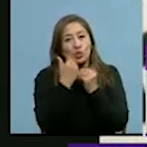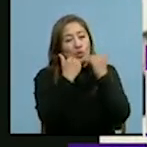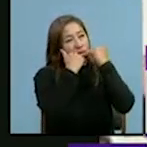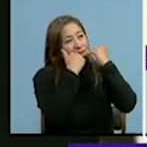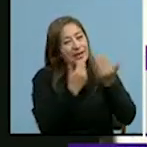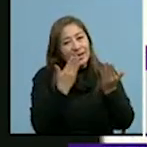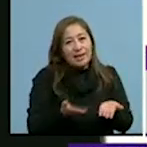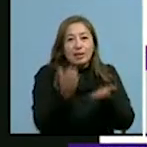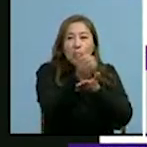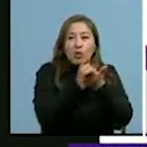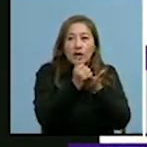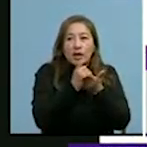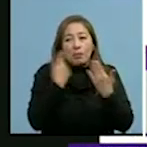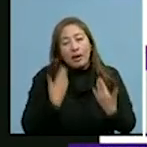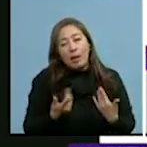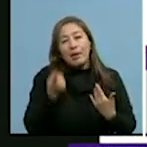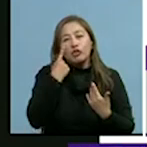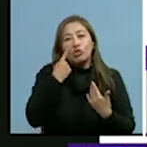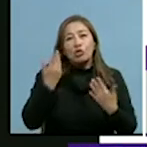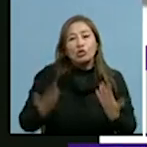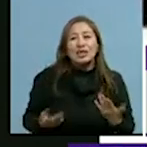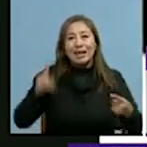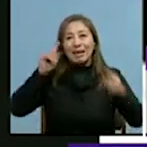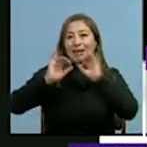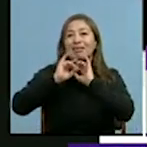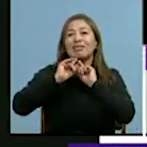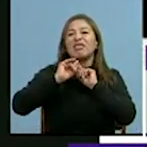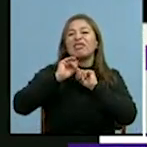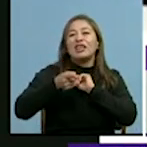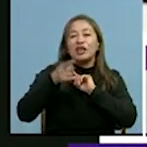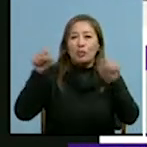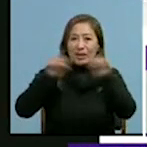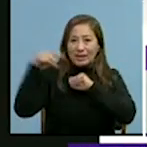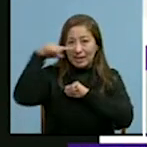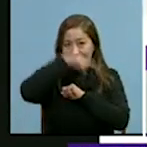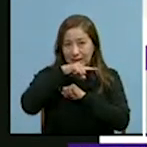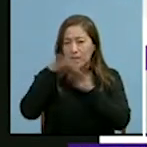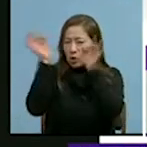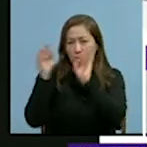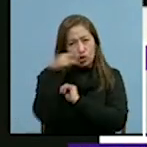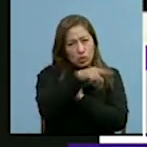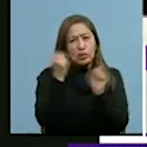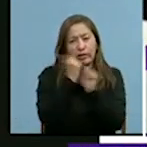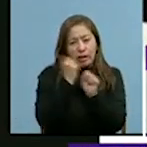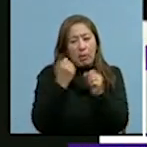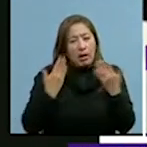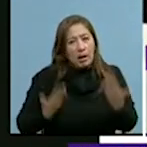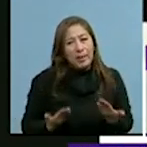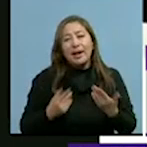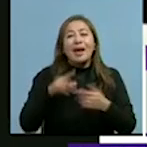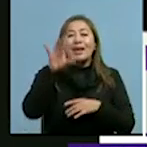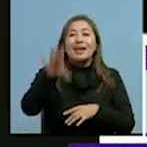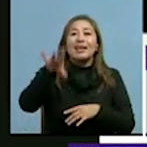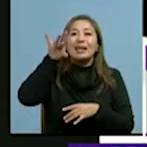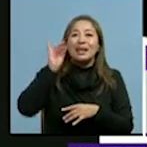muchas gracias por esperar y para estar acá en directo para Canal 7 de Jujuy y este proyecto en el que están trabajando, ¿no?, para